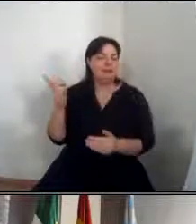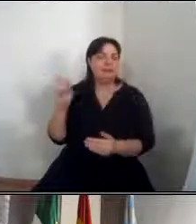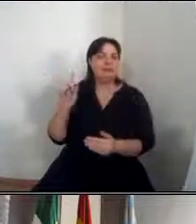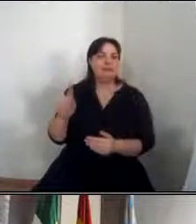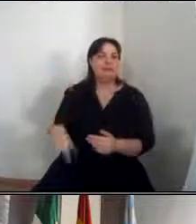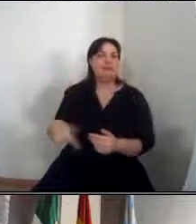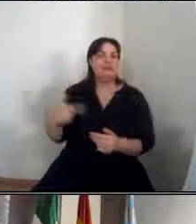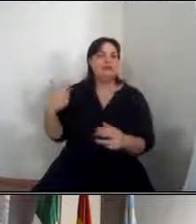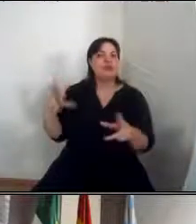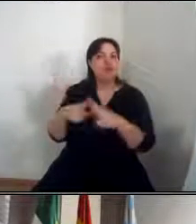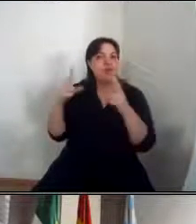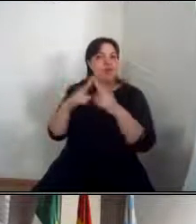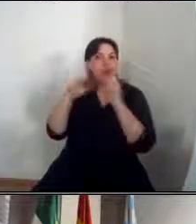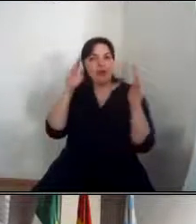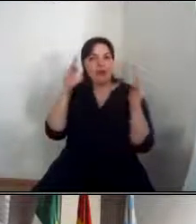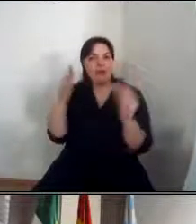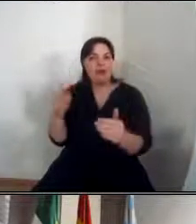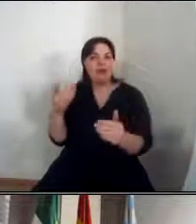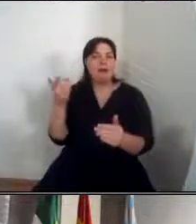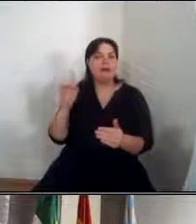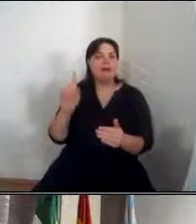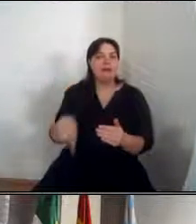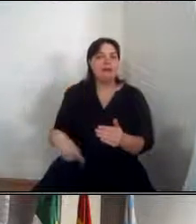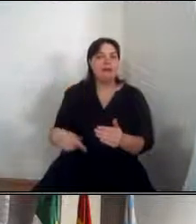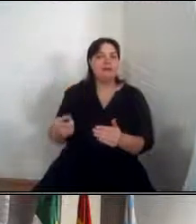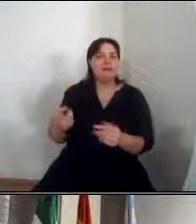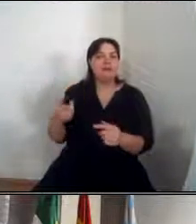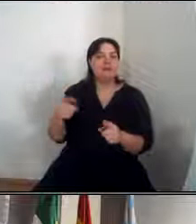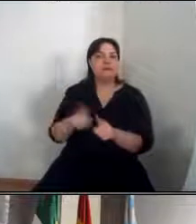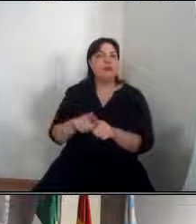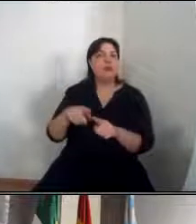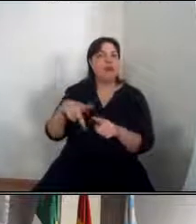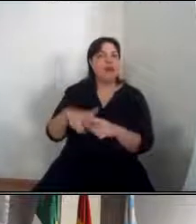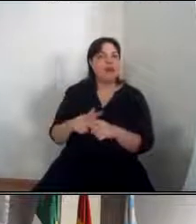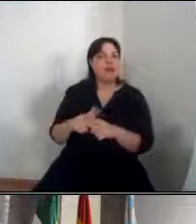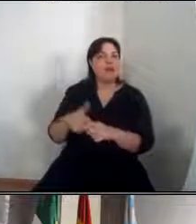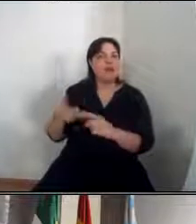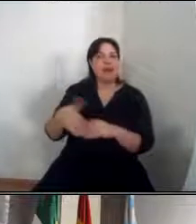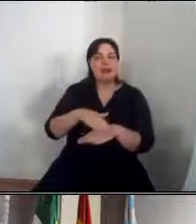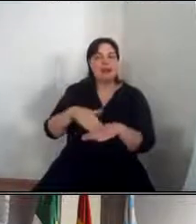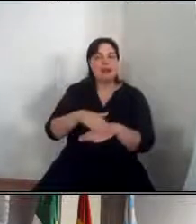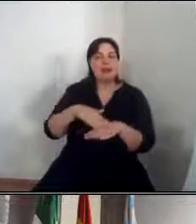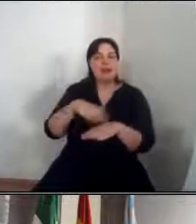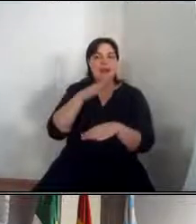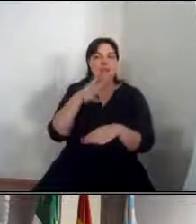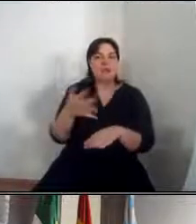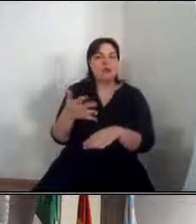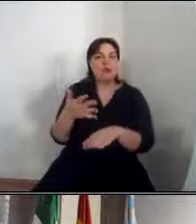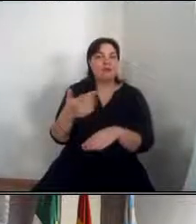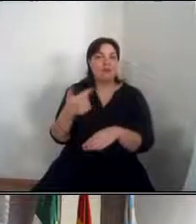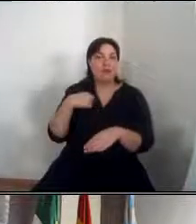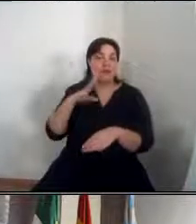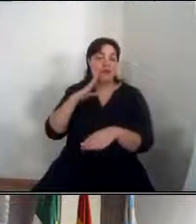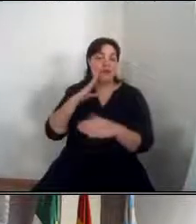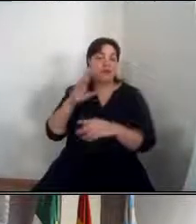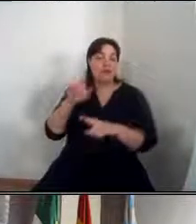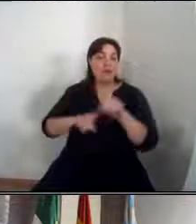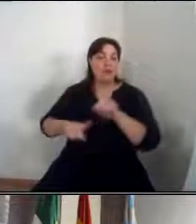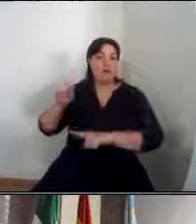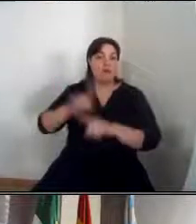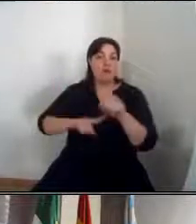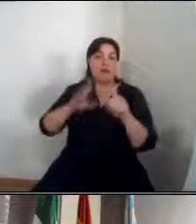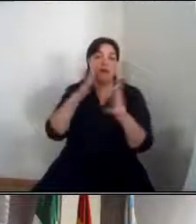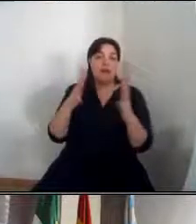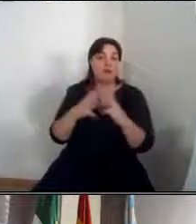lo social, pensaba más en ser una herramienta fundamental para solventar, como he dicho antes, esos problemas de